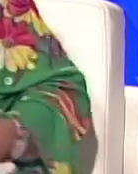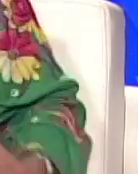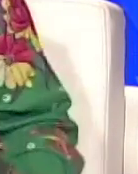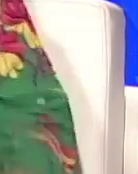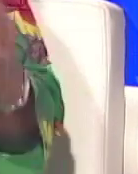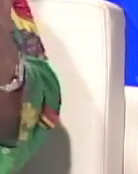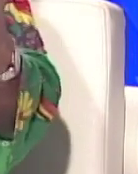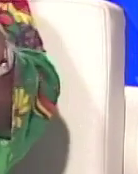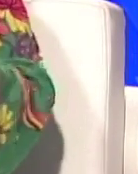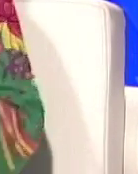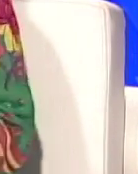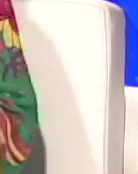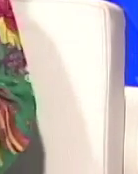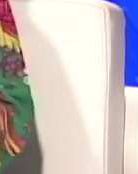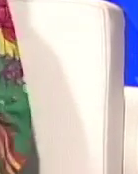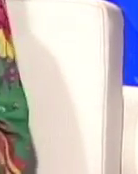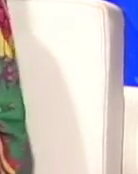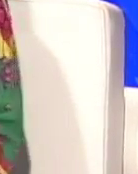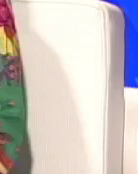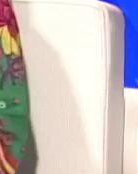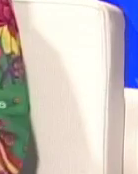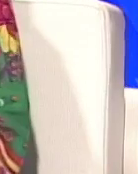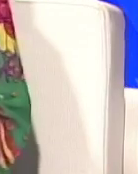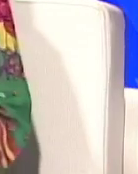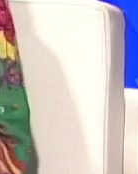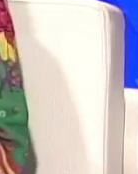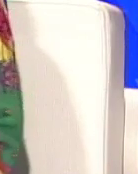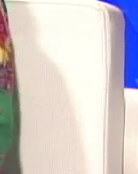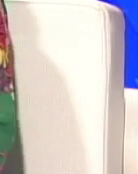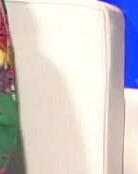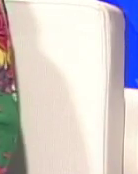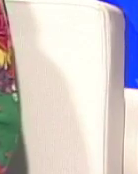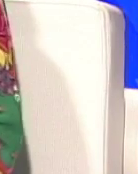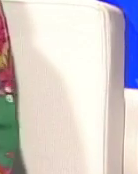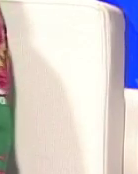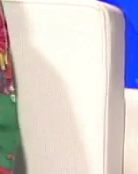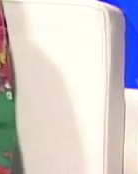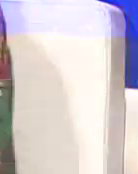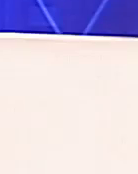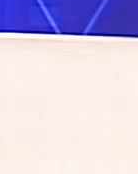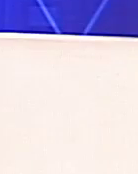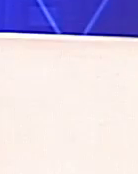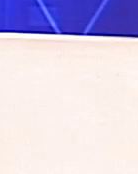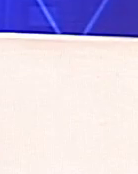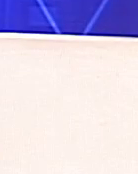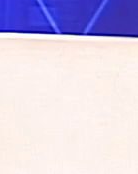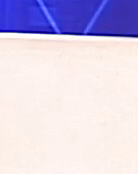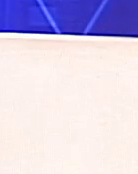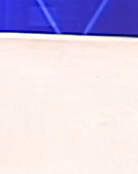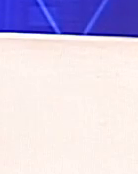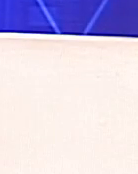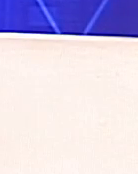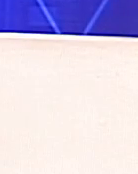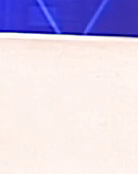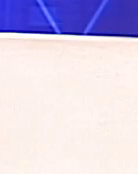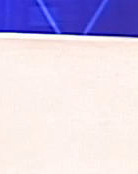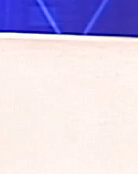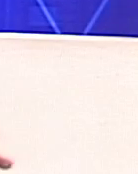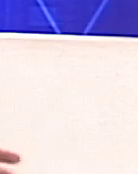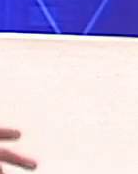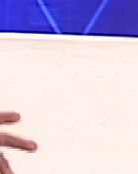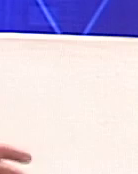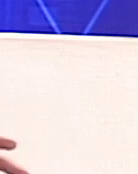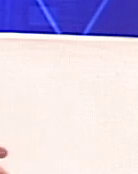supuesto, si fuera posible, hasta la invasión para desmontar el proyecto bolivariano. En virtud de esas condiciones, el candidato Henry